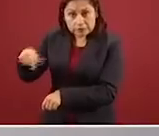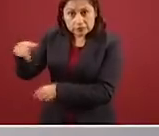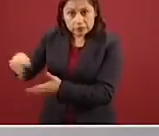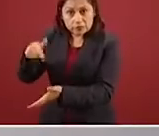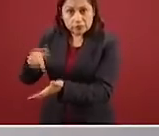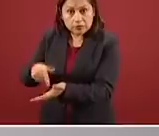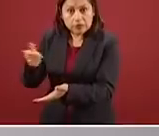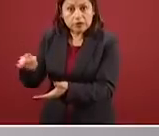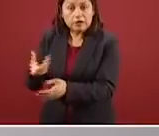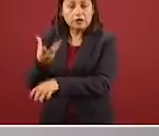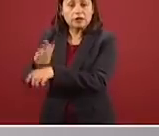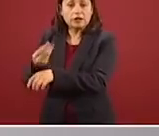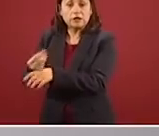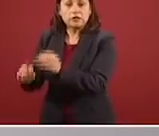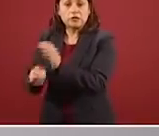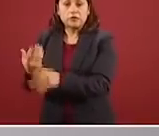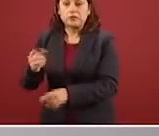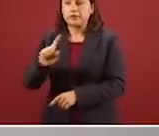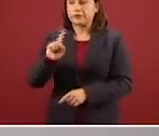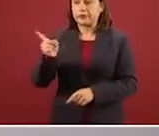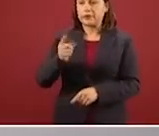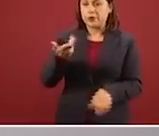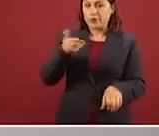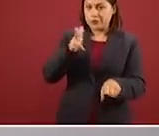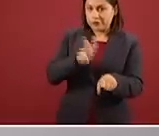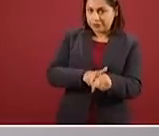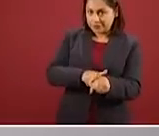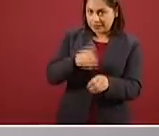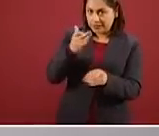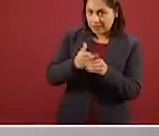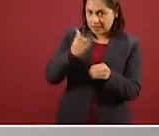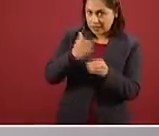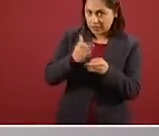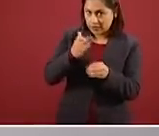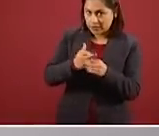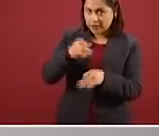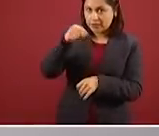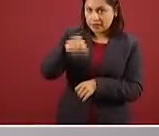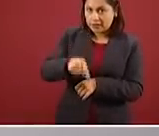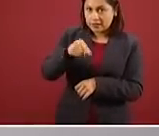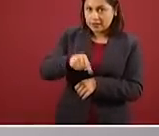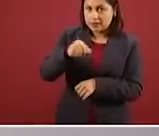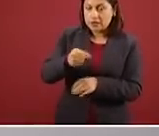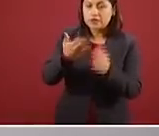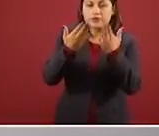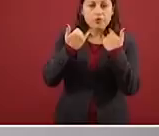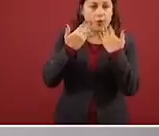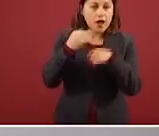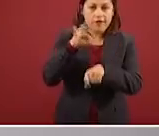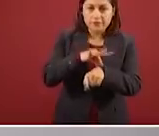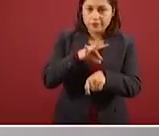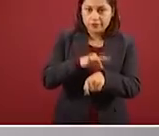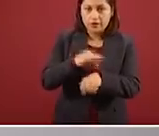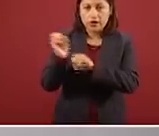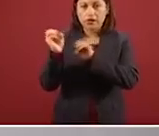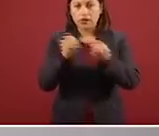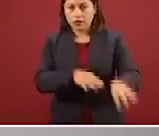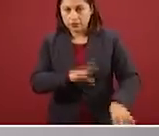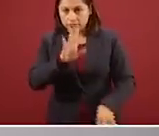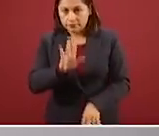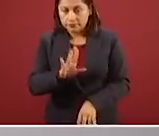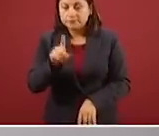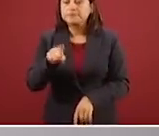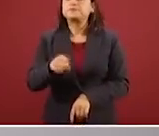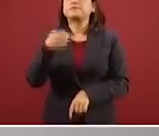hospital actual, que no tiene ahora médicos, está abandonado. Se